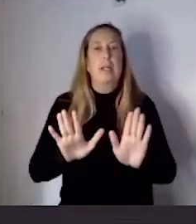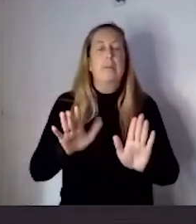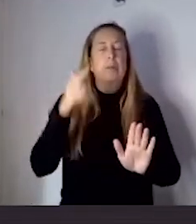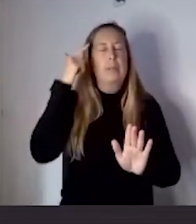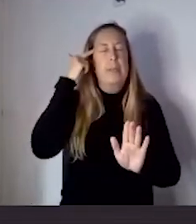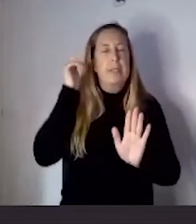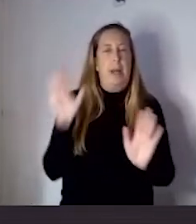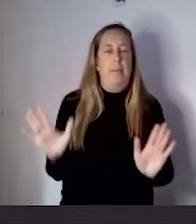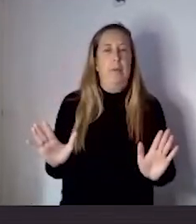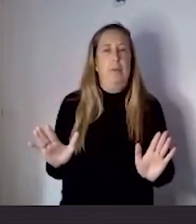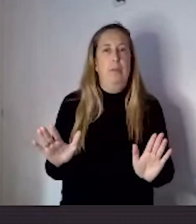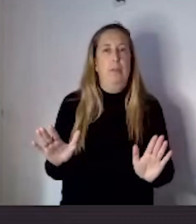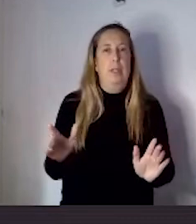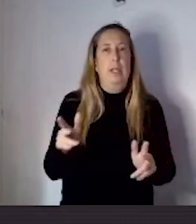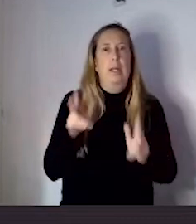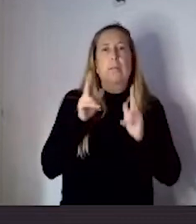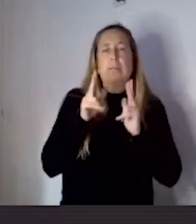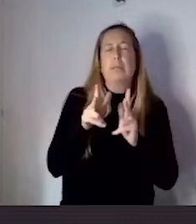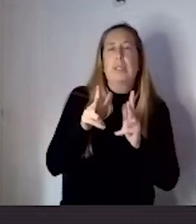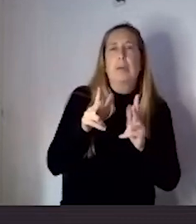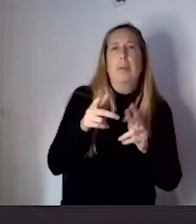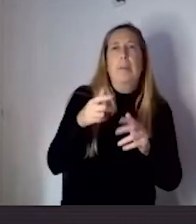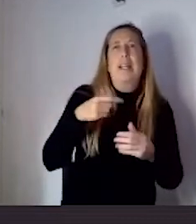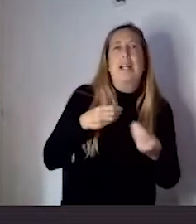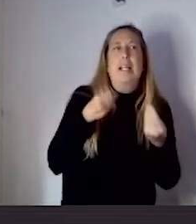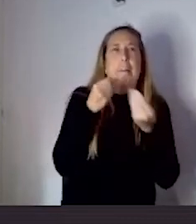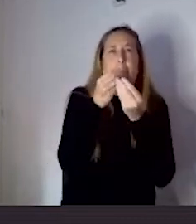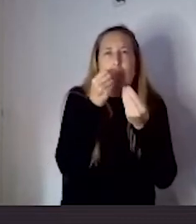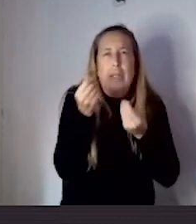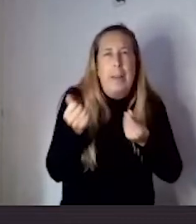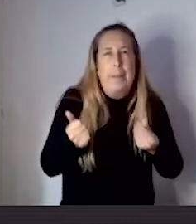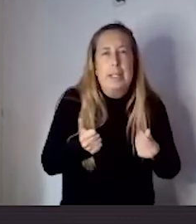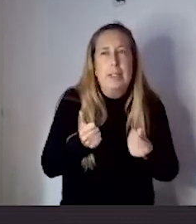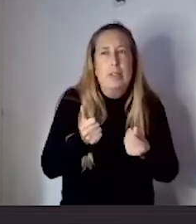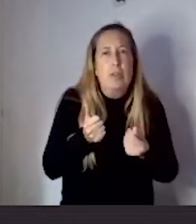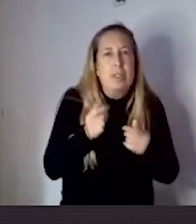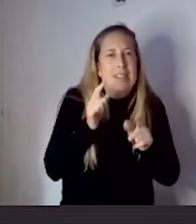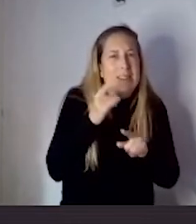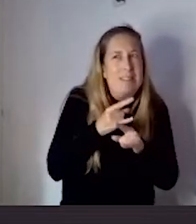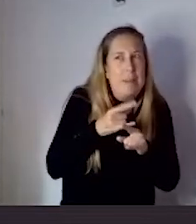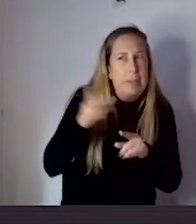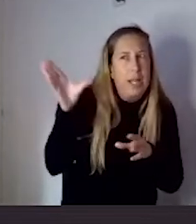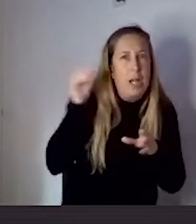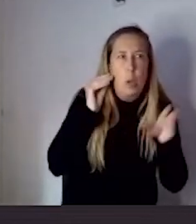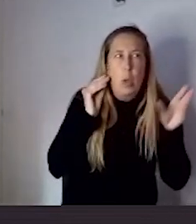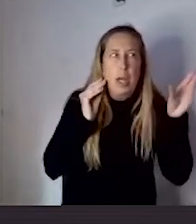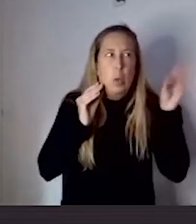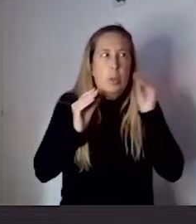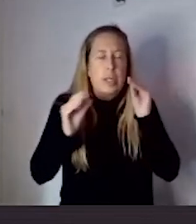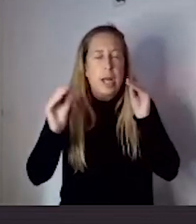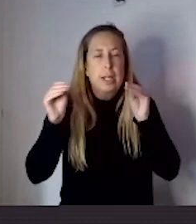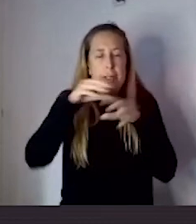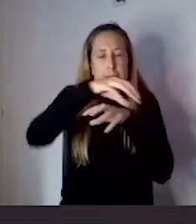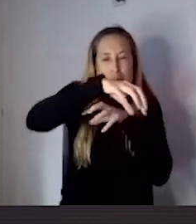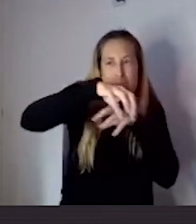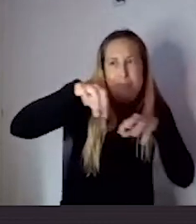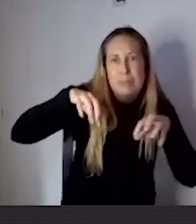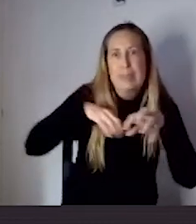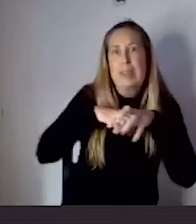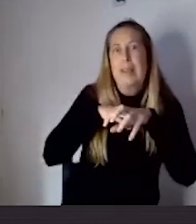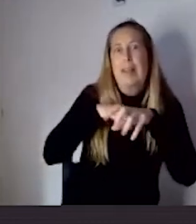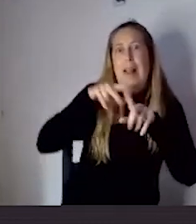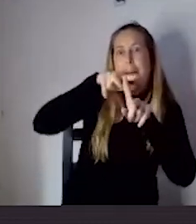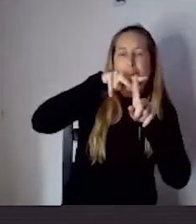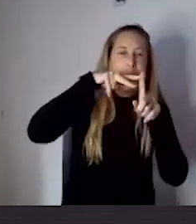que para expandir la percepción hay que como escuchar a los demás hay que verlo de otro punto de vista y ahí es